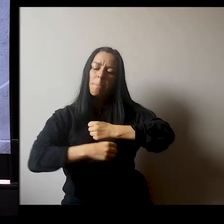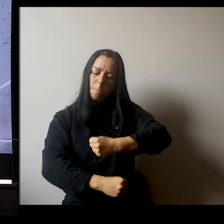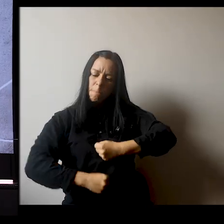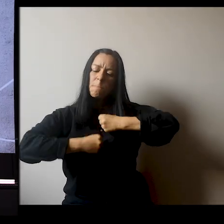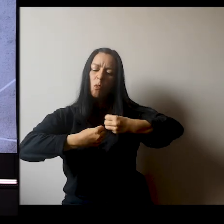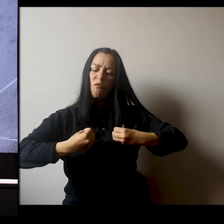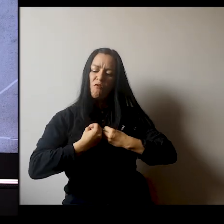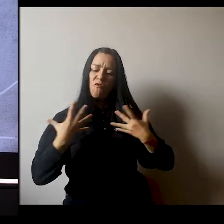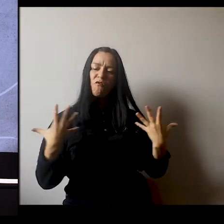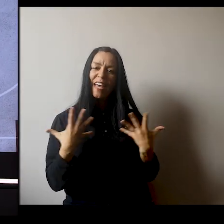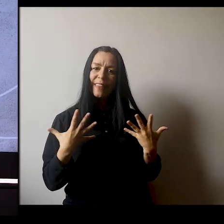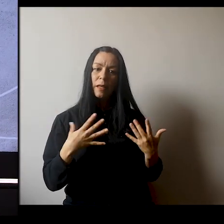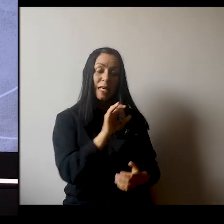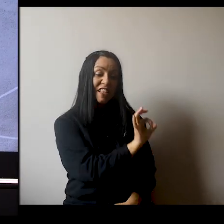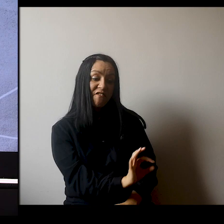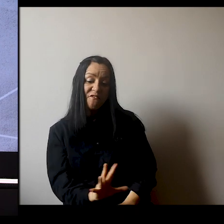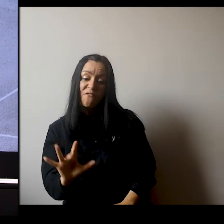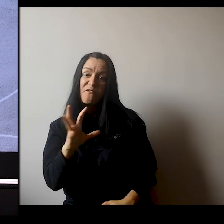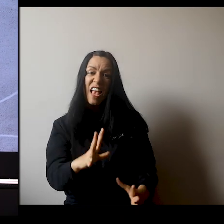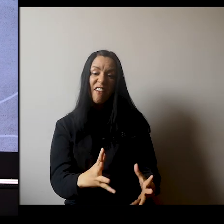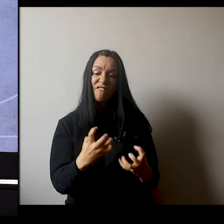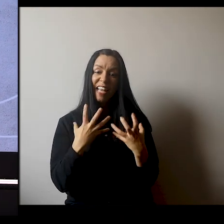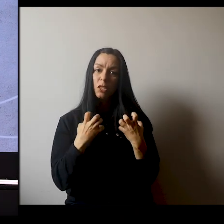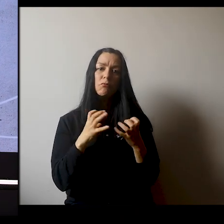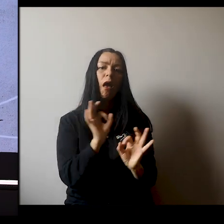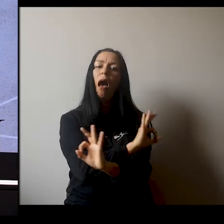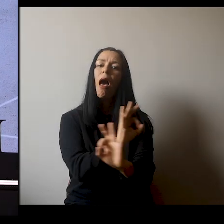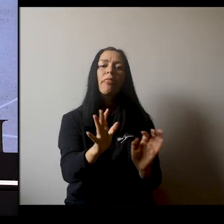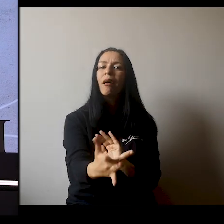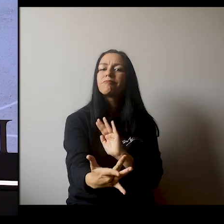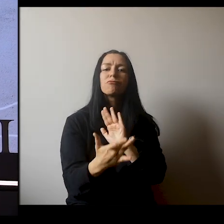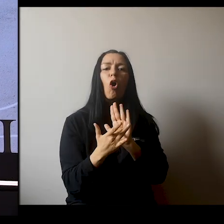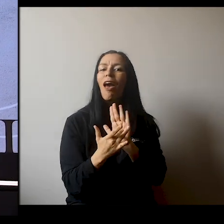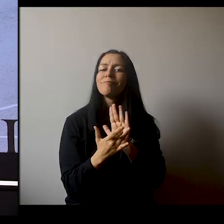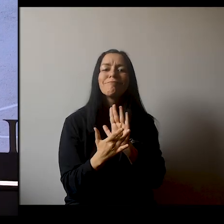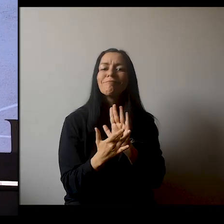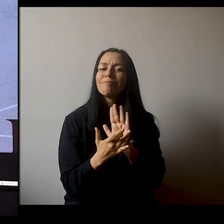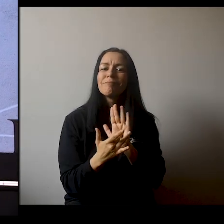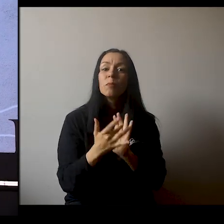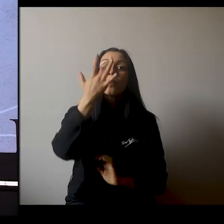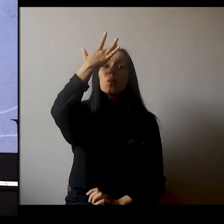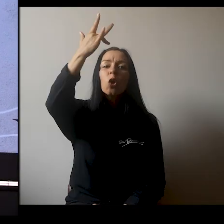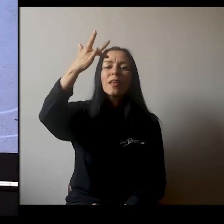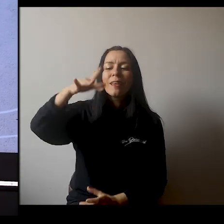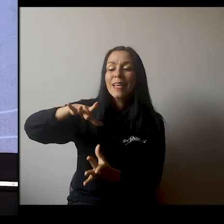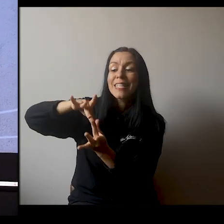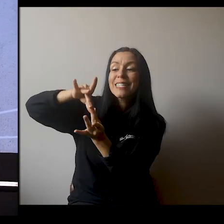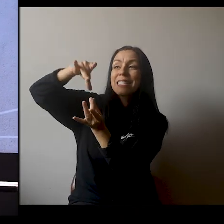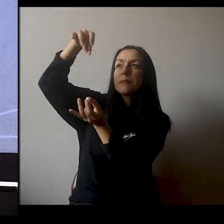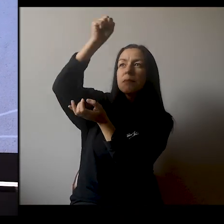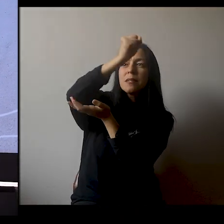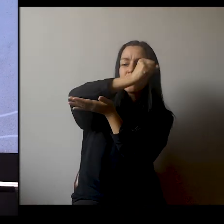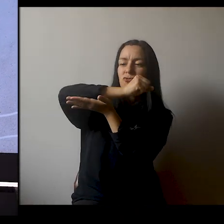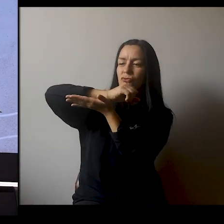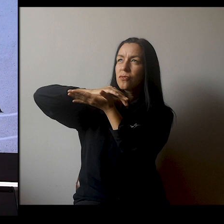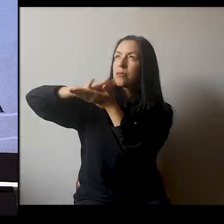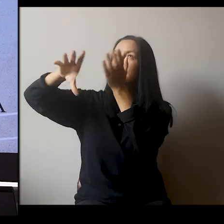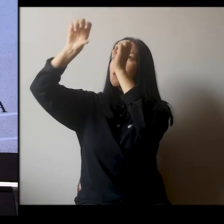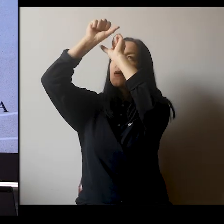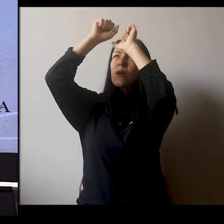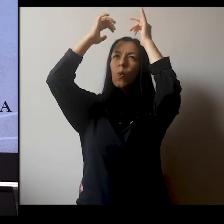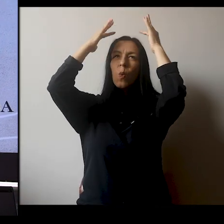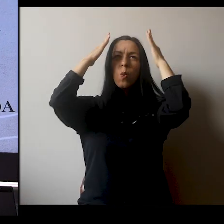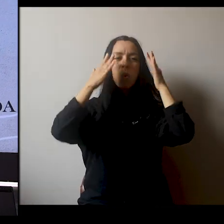el Espíritu Santo, ningún germen se me podrá pegar, porque el Espíritu